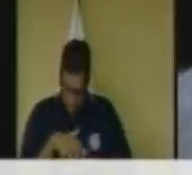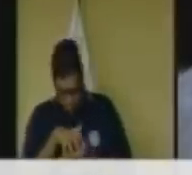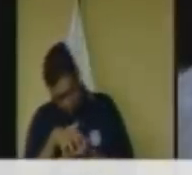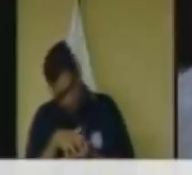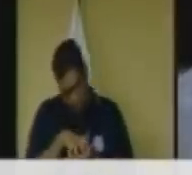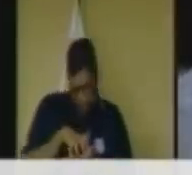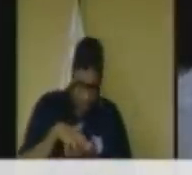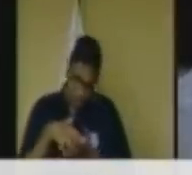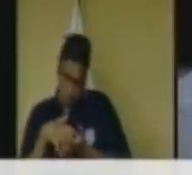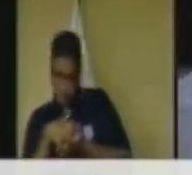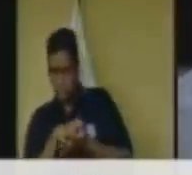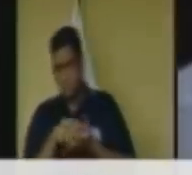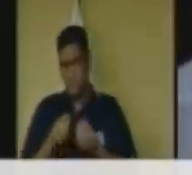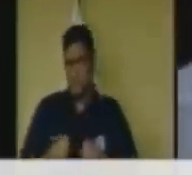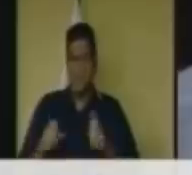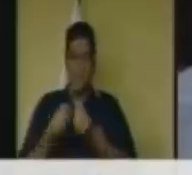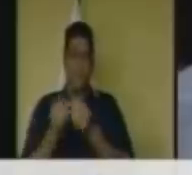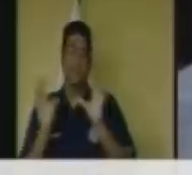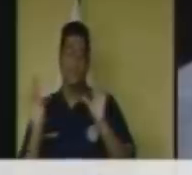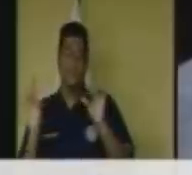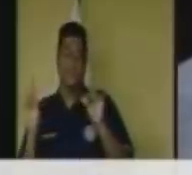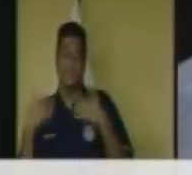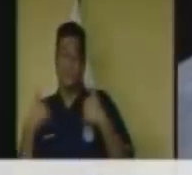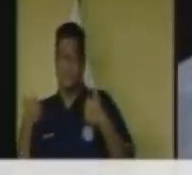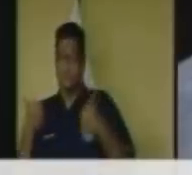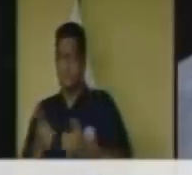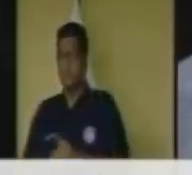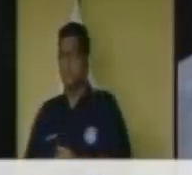departamentales. Gracias.